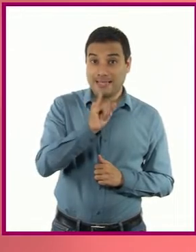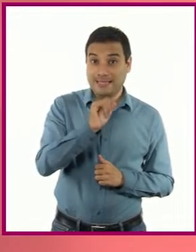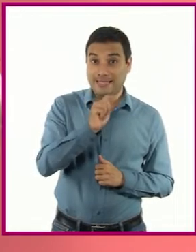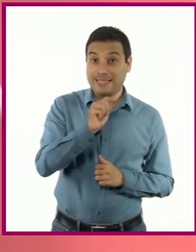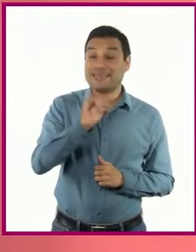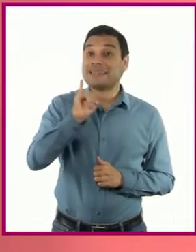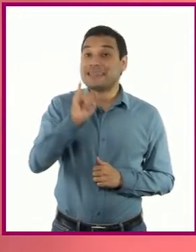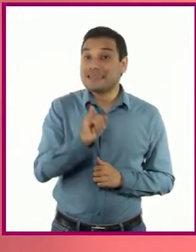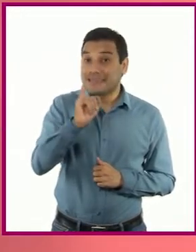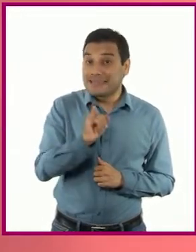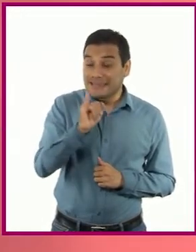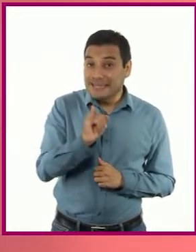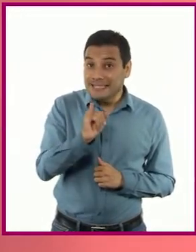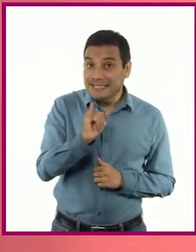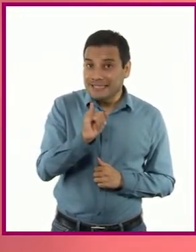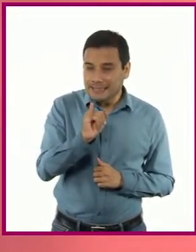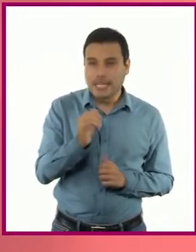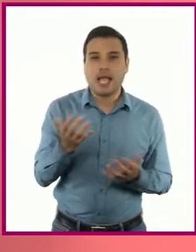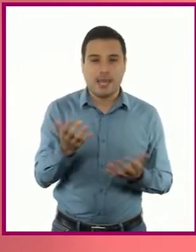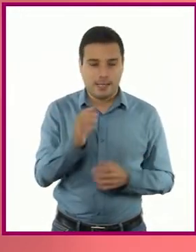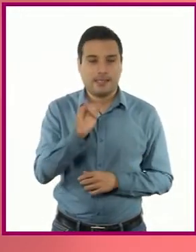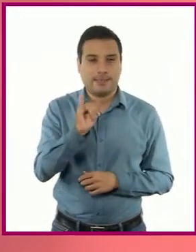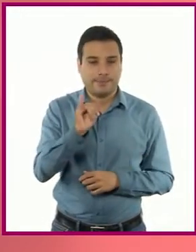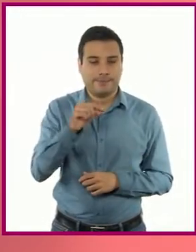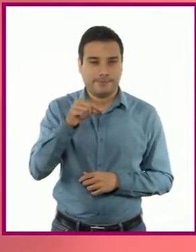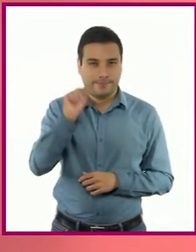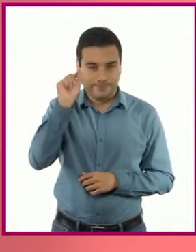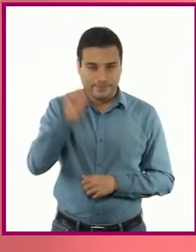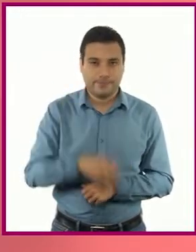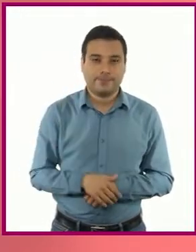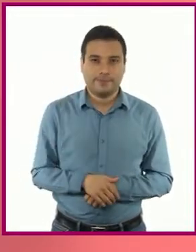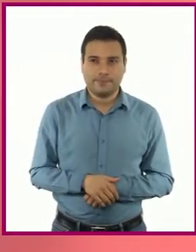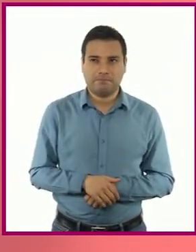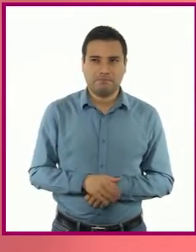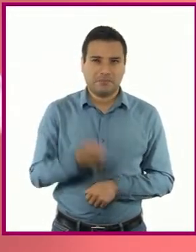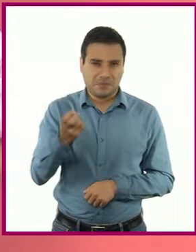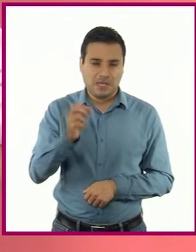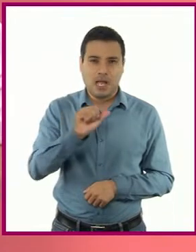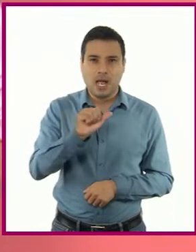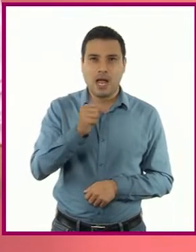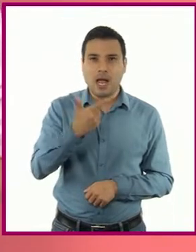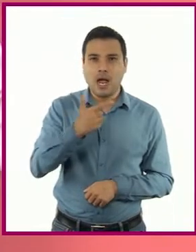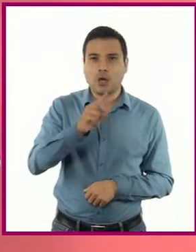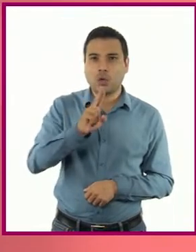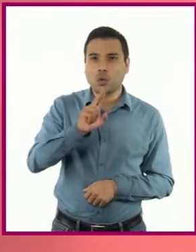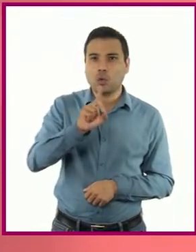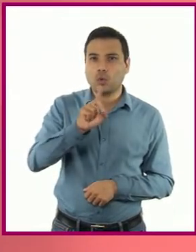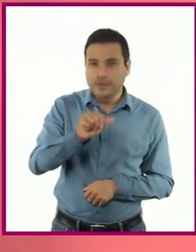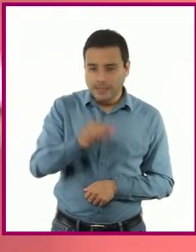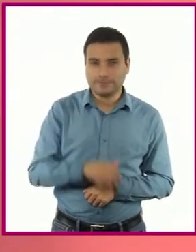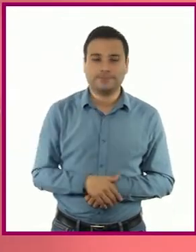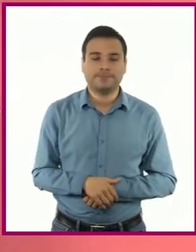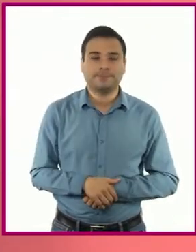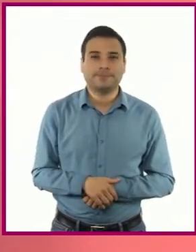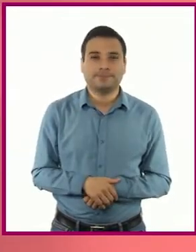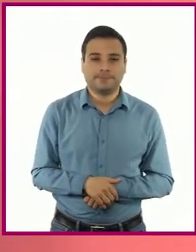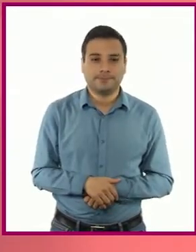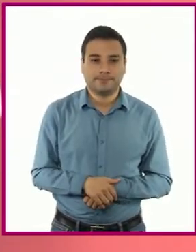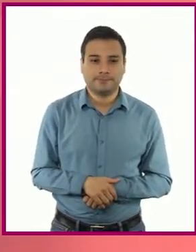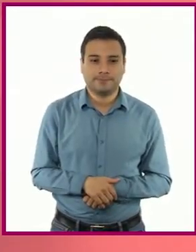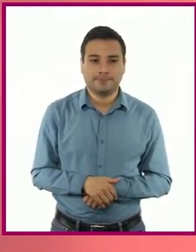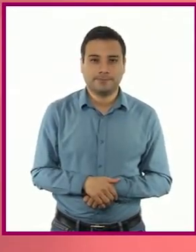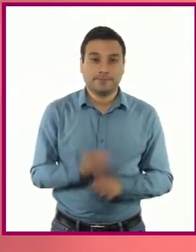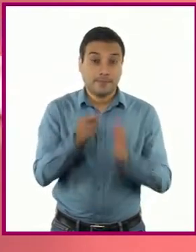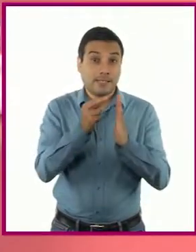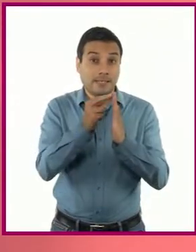de derecha a izquierda, veo que su clasificación es aguda, pues la tónica quedó en esa columna. Y su